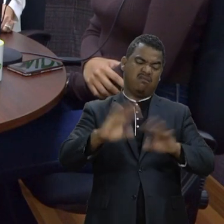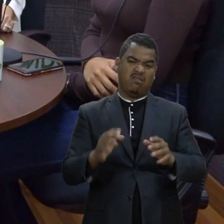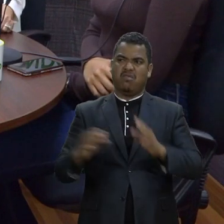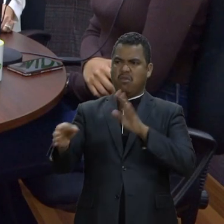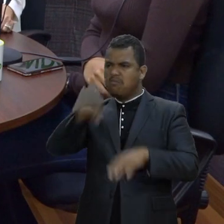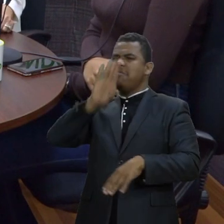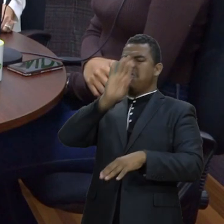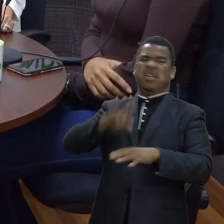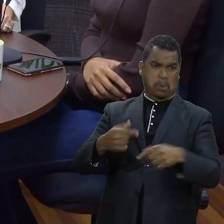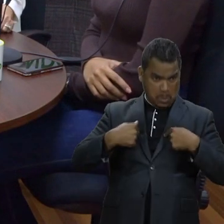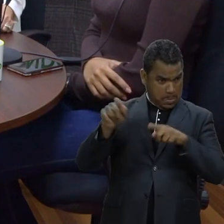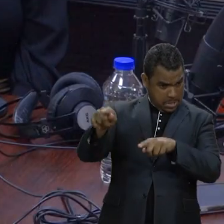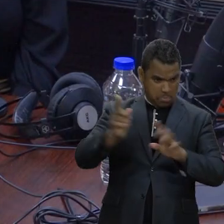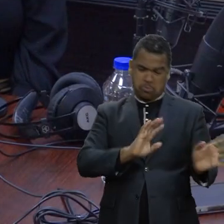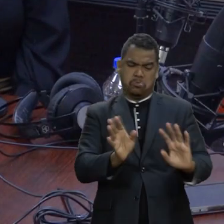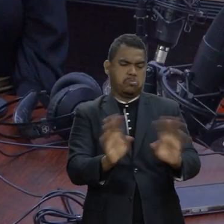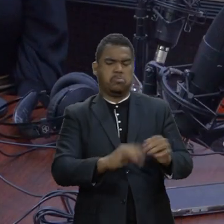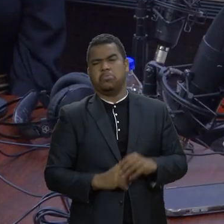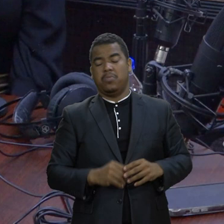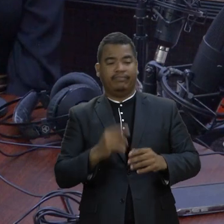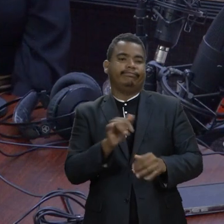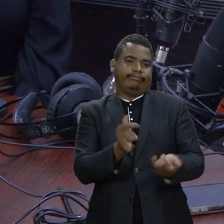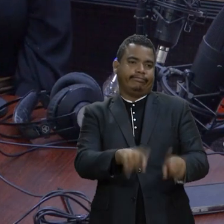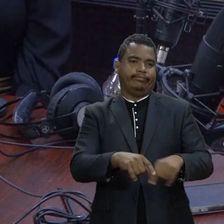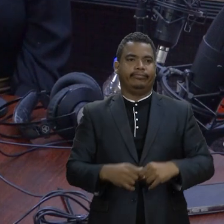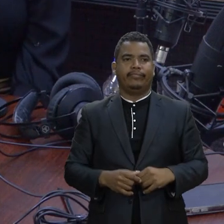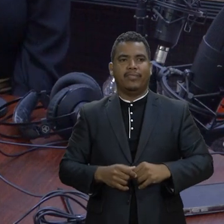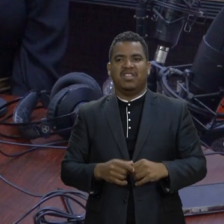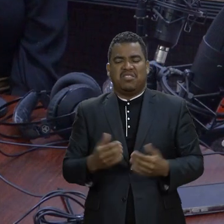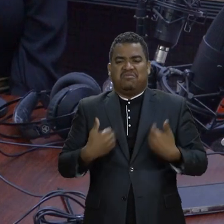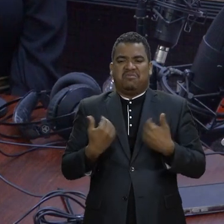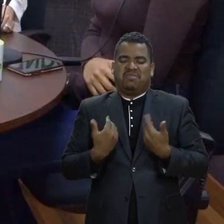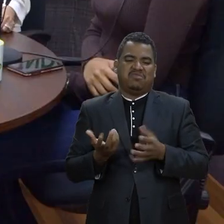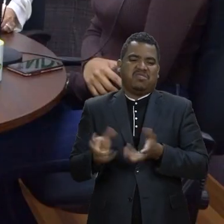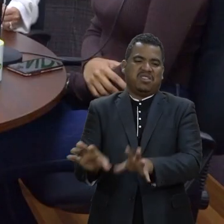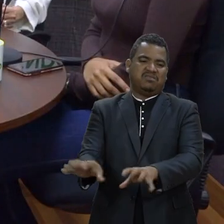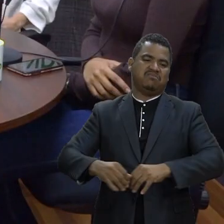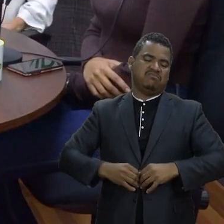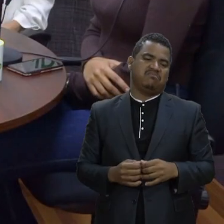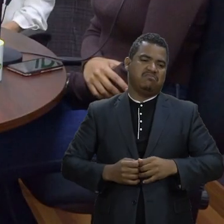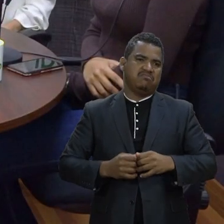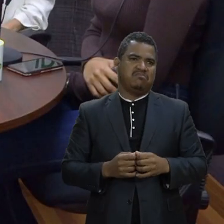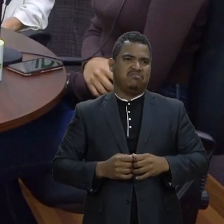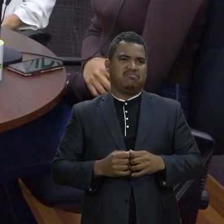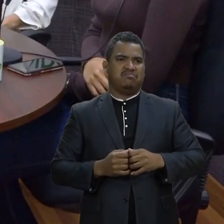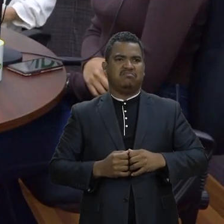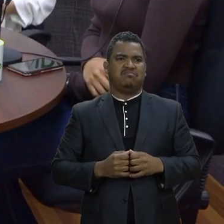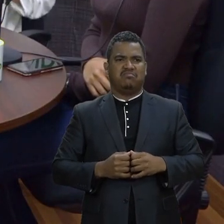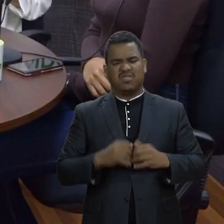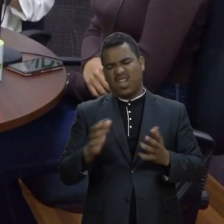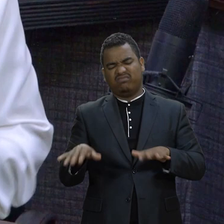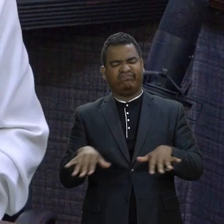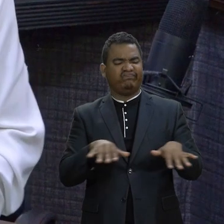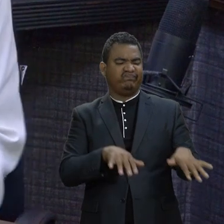hay que tener esfuerzo, es de mucho trabajo, es de mucha entrega, hay que tener pasión. Sí, como todo en la vida, creo que, fíjate tú, ser médico